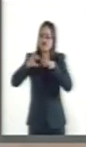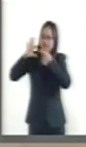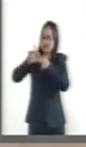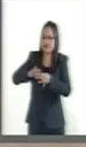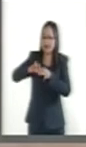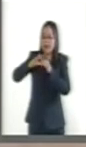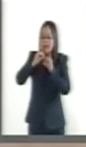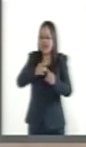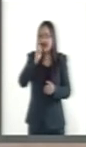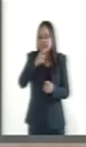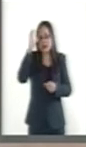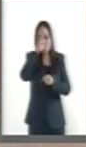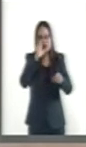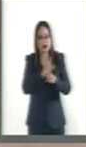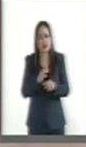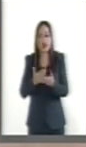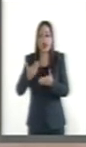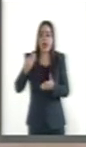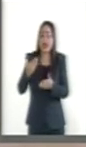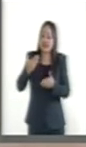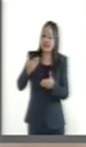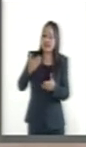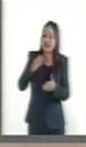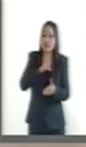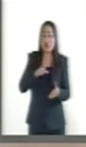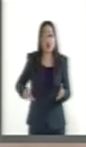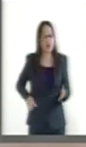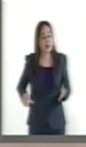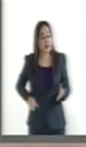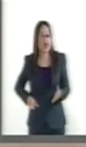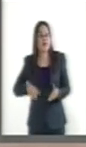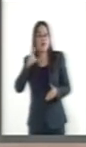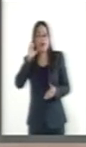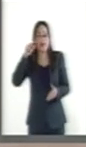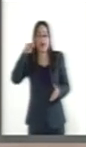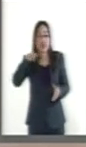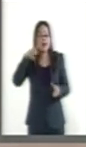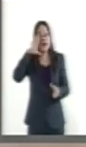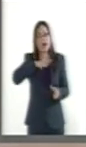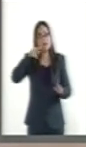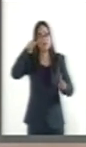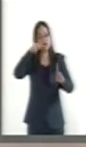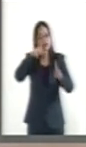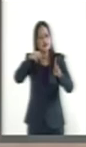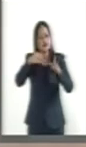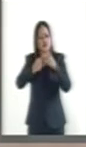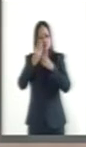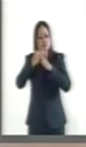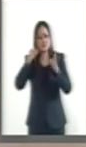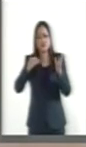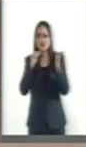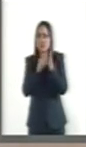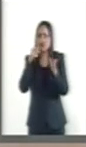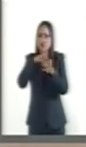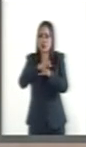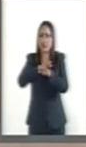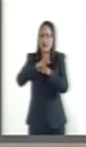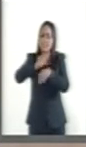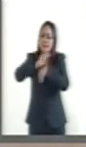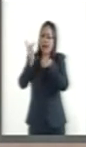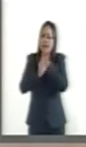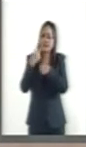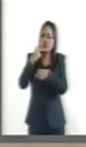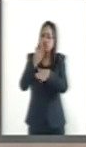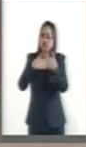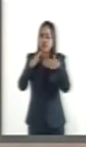inicio de la presente Administración Federal se planteó una visión innovadora sobre el desarrollo de nuestro país. Sin embargo,